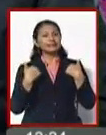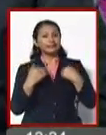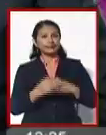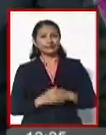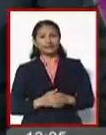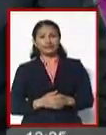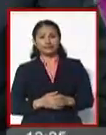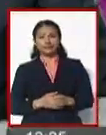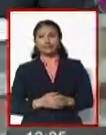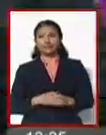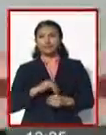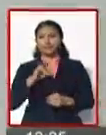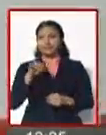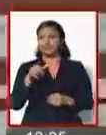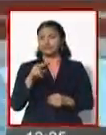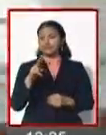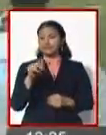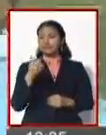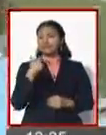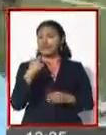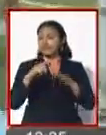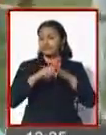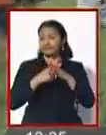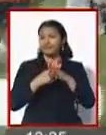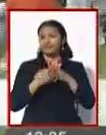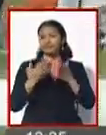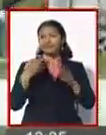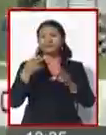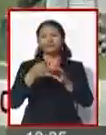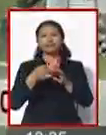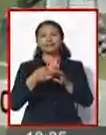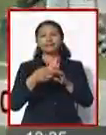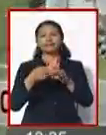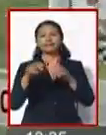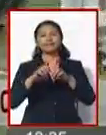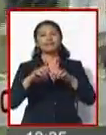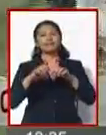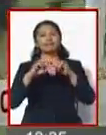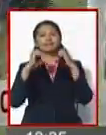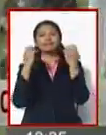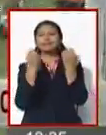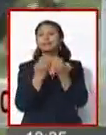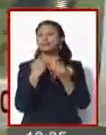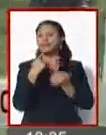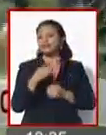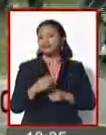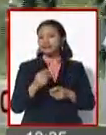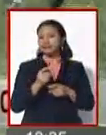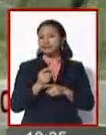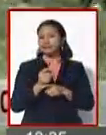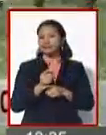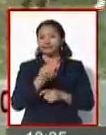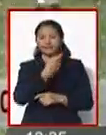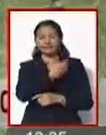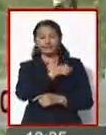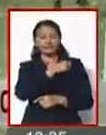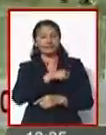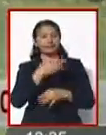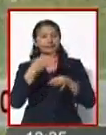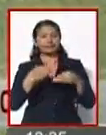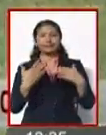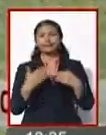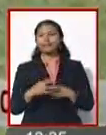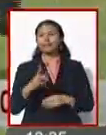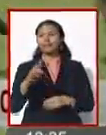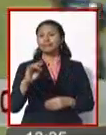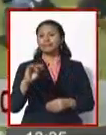recuperan a Juan Carlos Arce, aunque no estará de inicio dentro del 11 titular de Beñat San José. Para aquello, el director técnico español ha definido